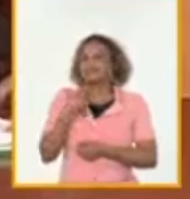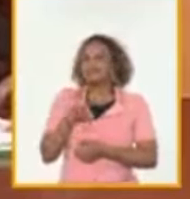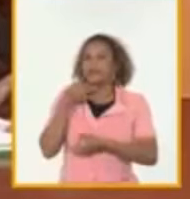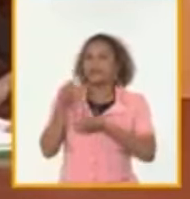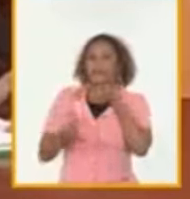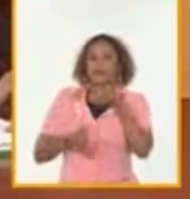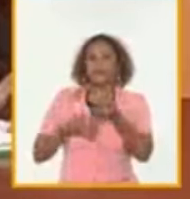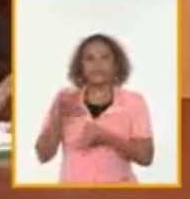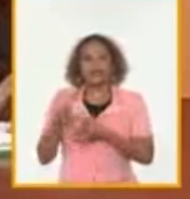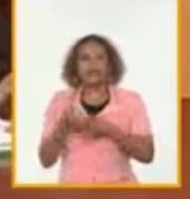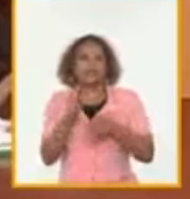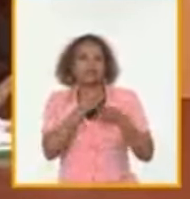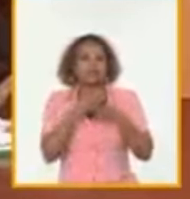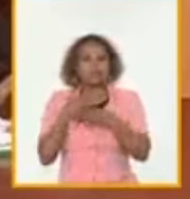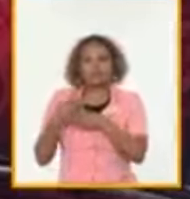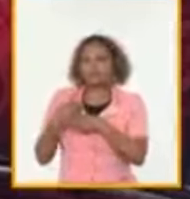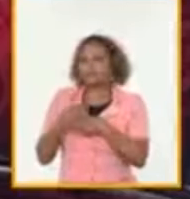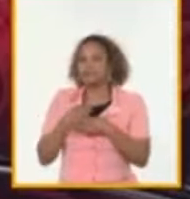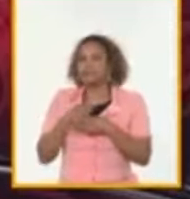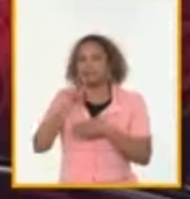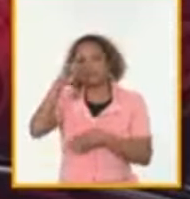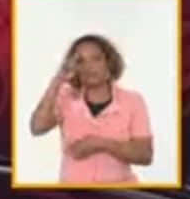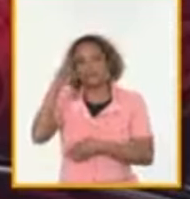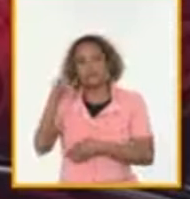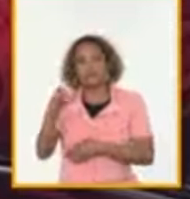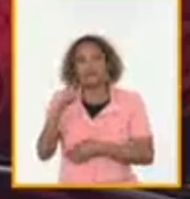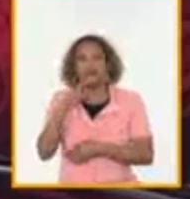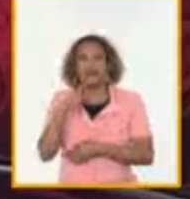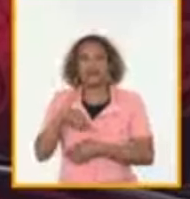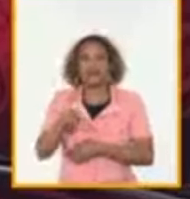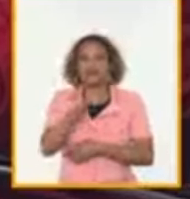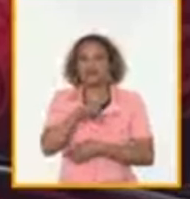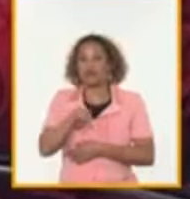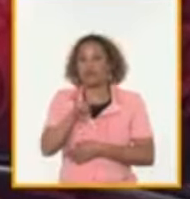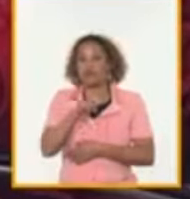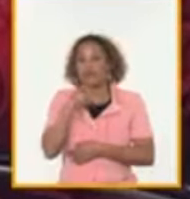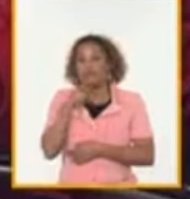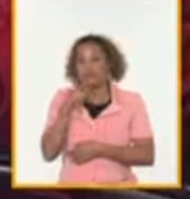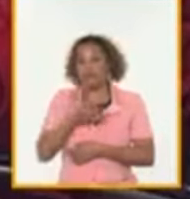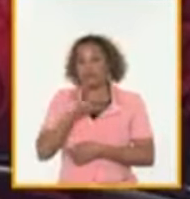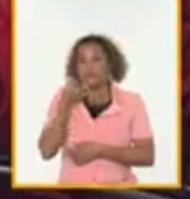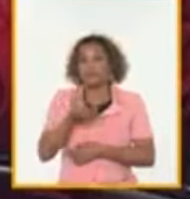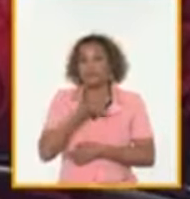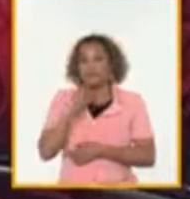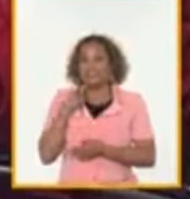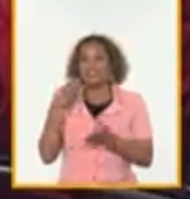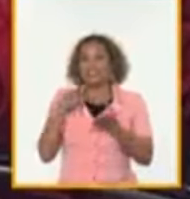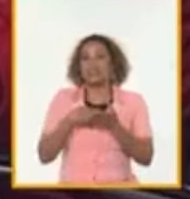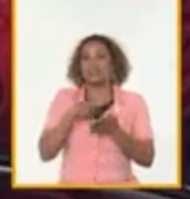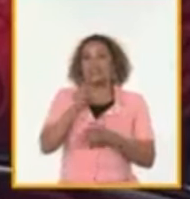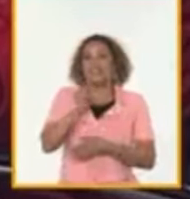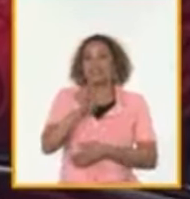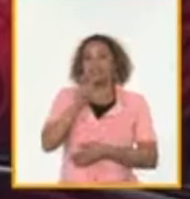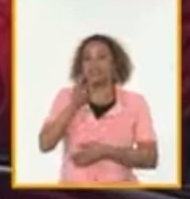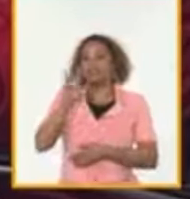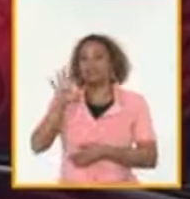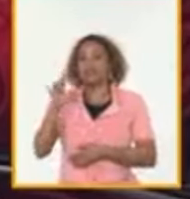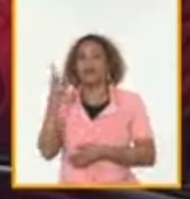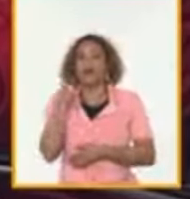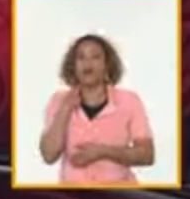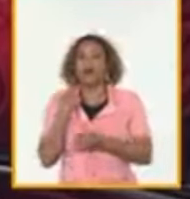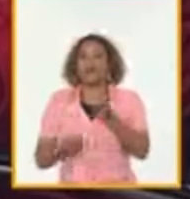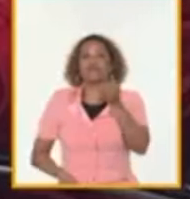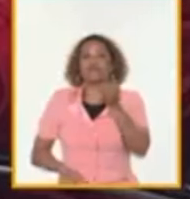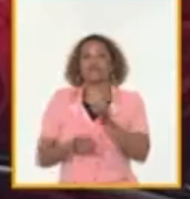de lo que significa para los santac lareños para los pilongo como se dicen ustedes pues llegar a los 35 335 años